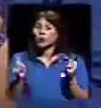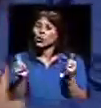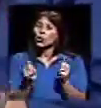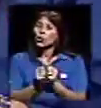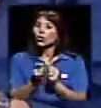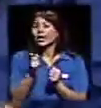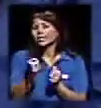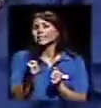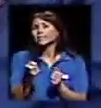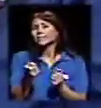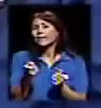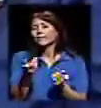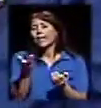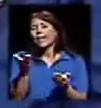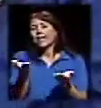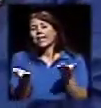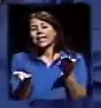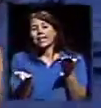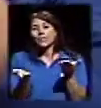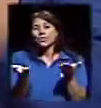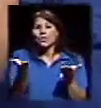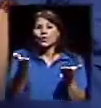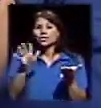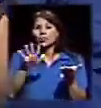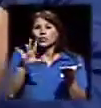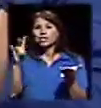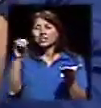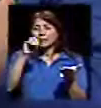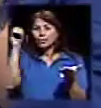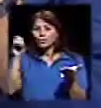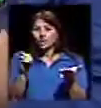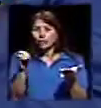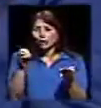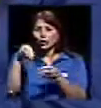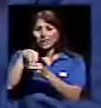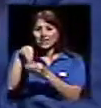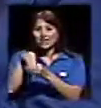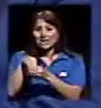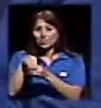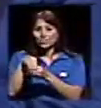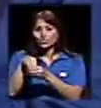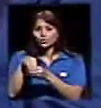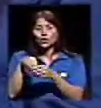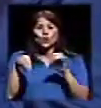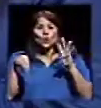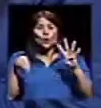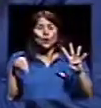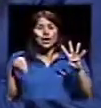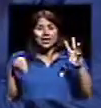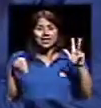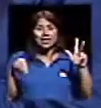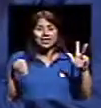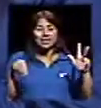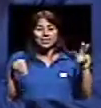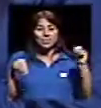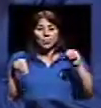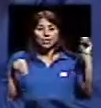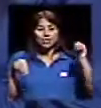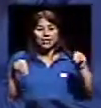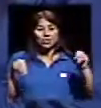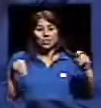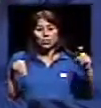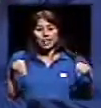digamos, 57% ingresos corrientes y 43% deuda, tenemos un